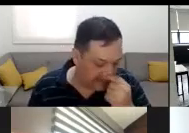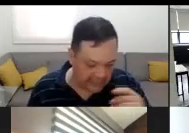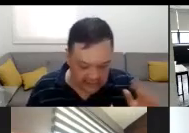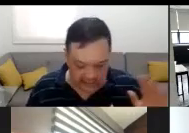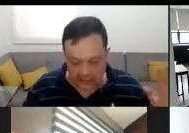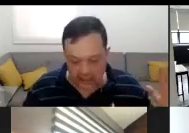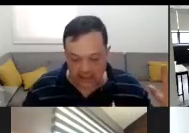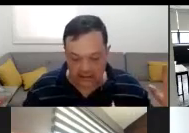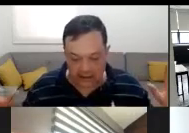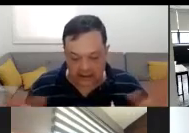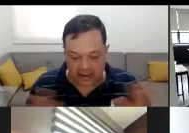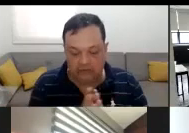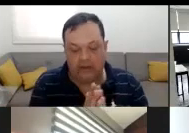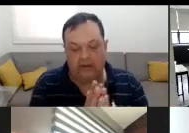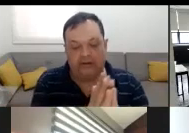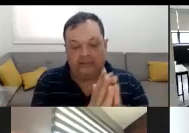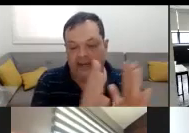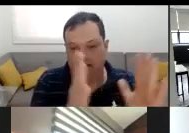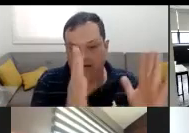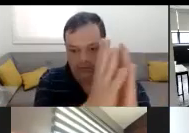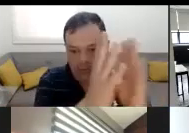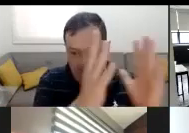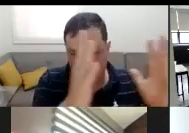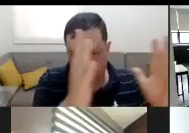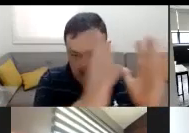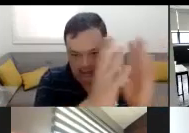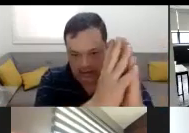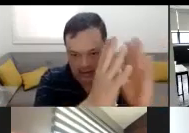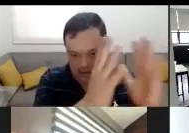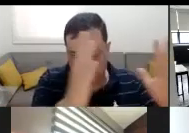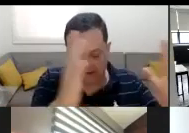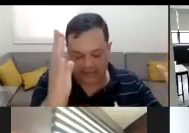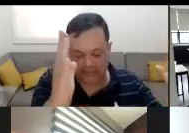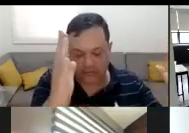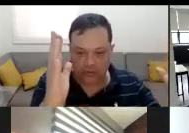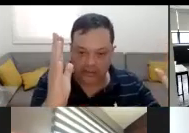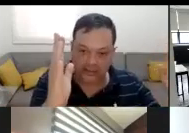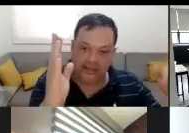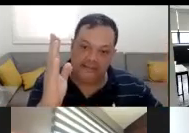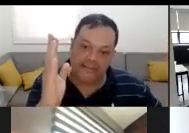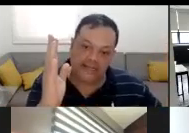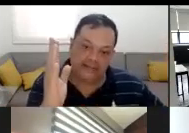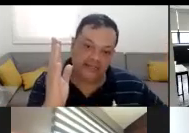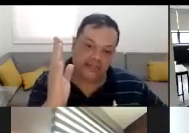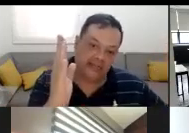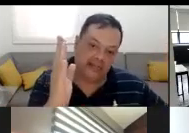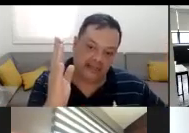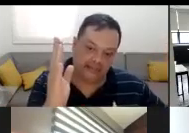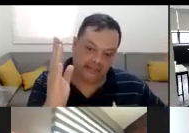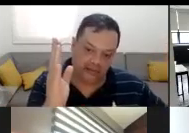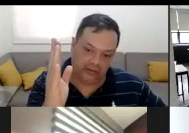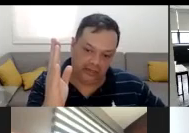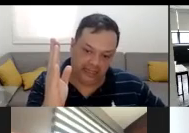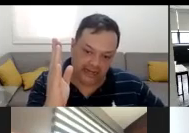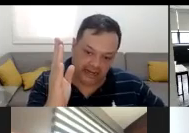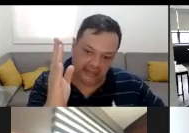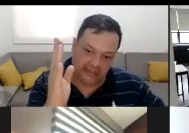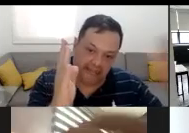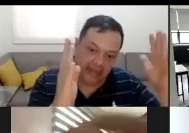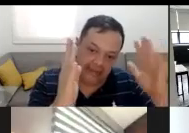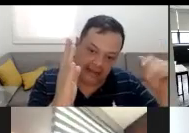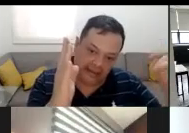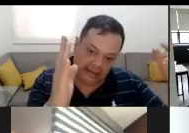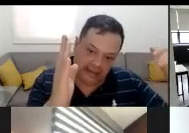lo que hace es, al tú engrosar el muro, al crear más volumen, vas a evitar que la temperatura interna